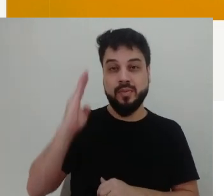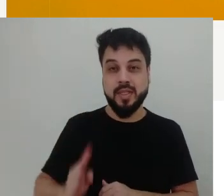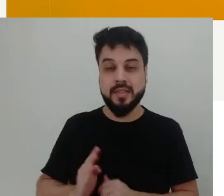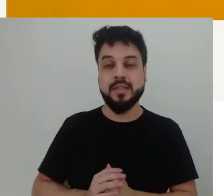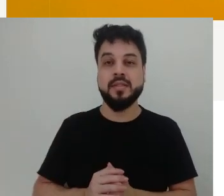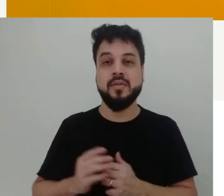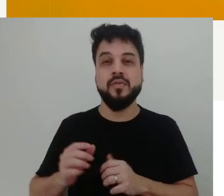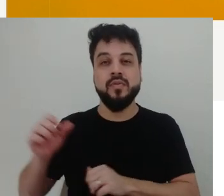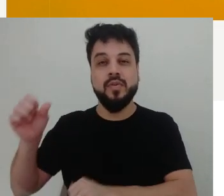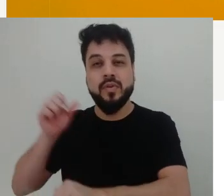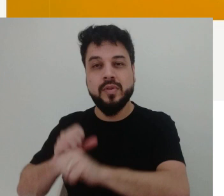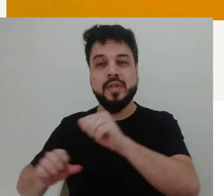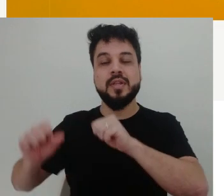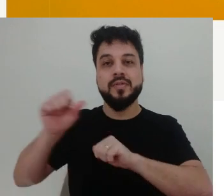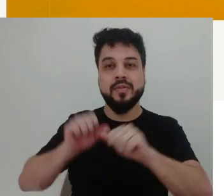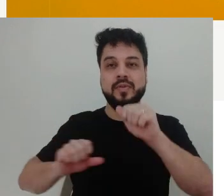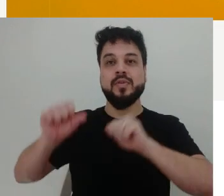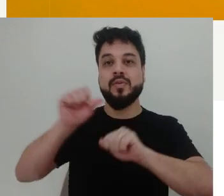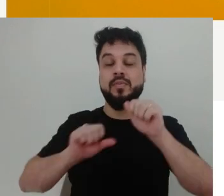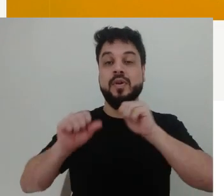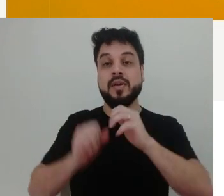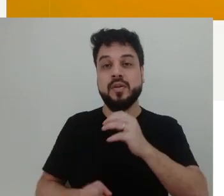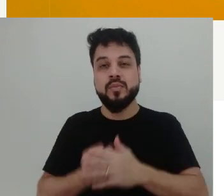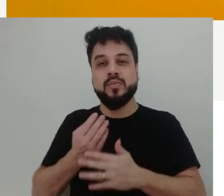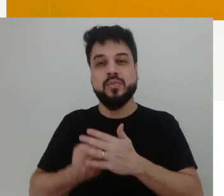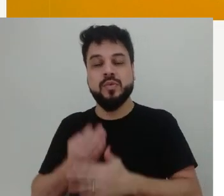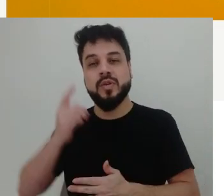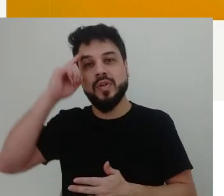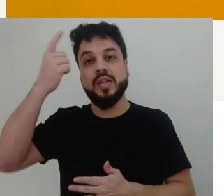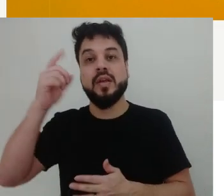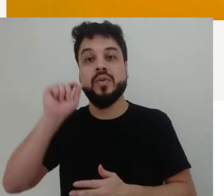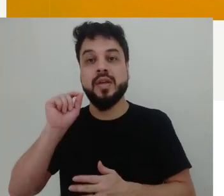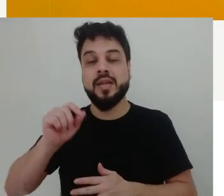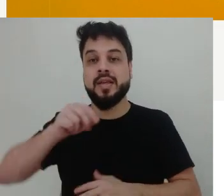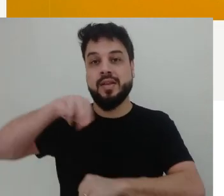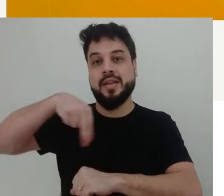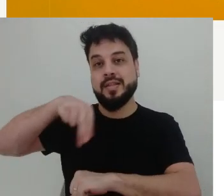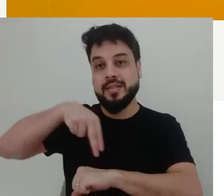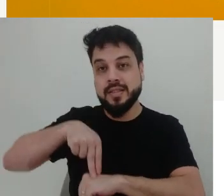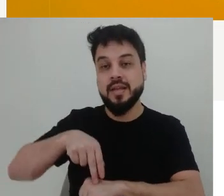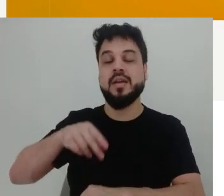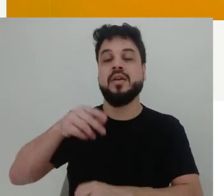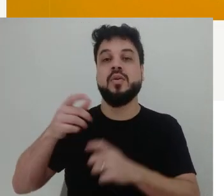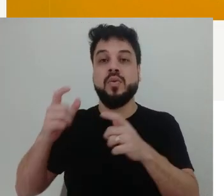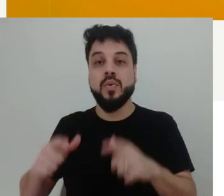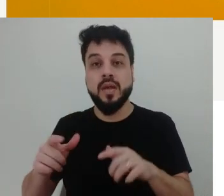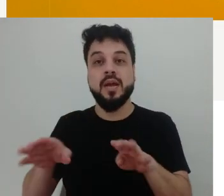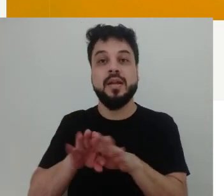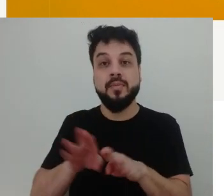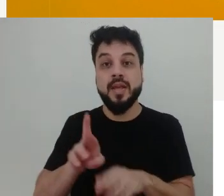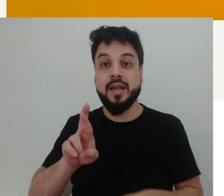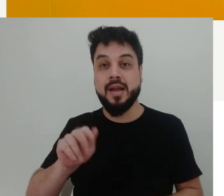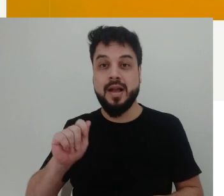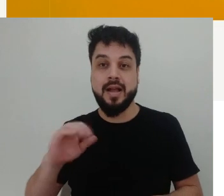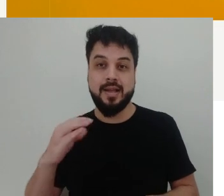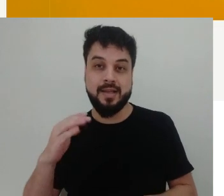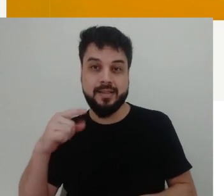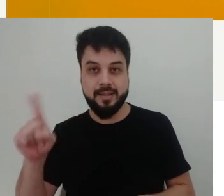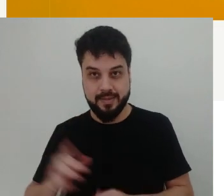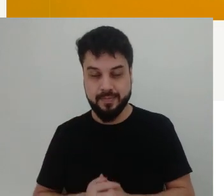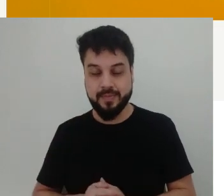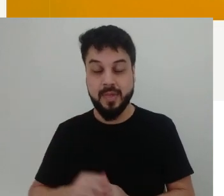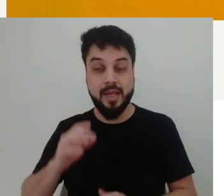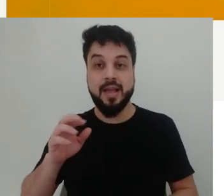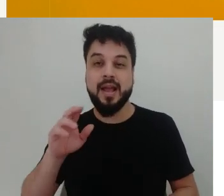va dirigido hacia ver cómo en el caso de un grupo teatral uno puede ver una contribución que va desde